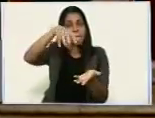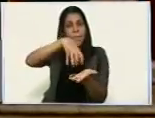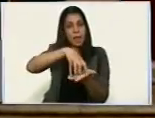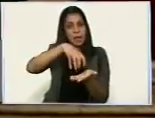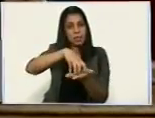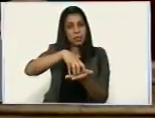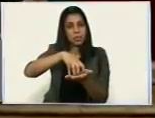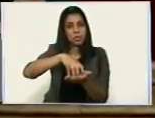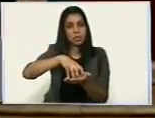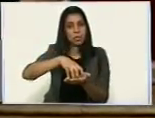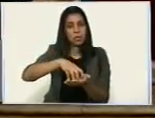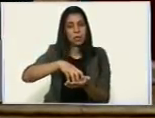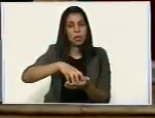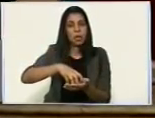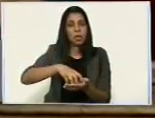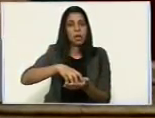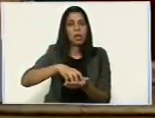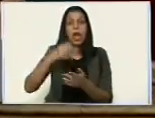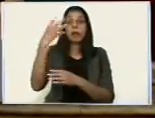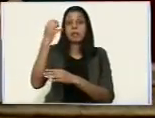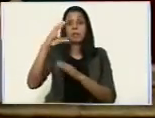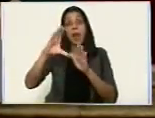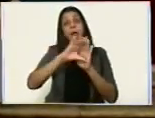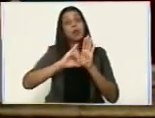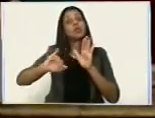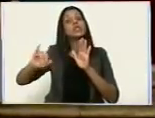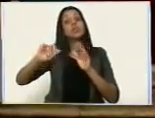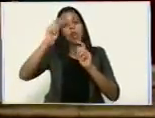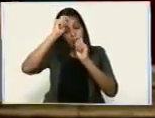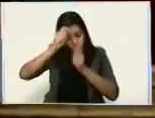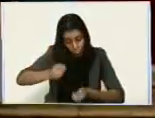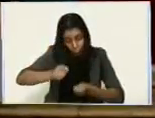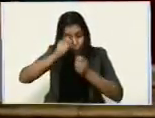que está como presidente, pero es a la Asamblea Nacional Constituyente que se le rinde